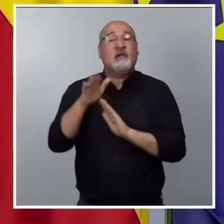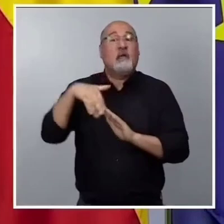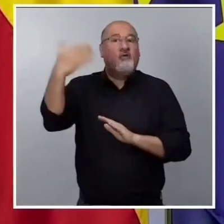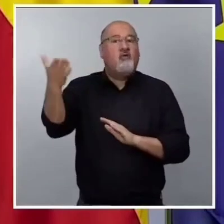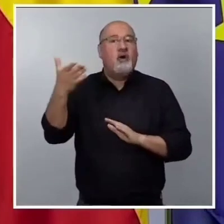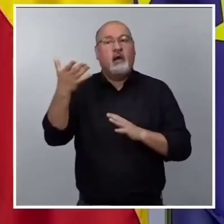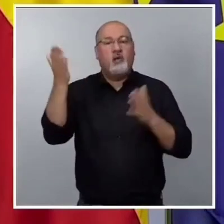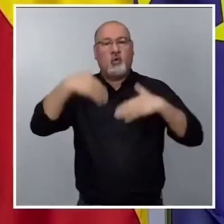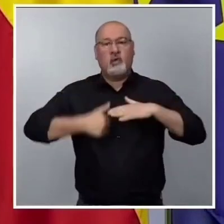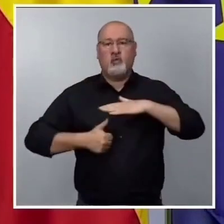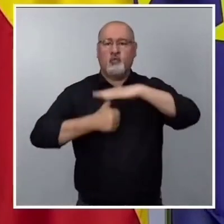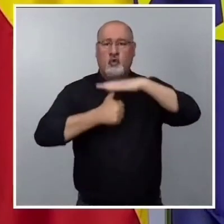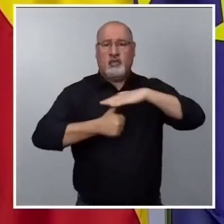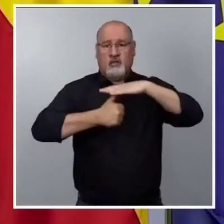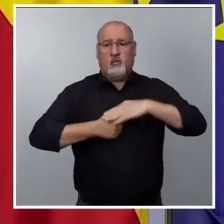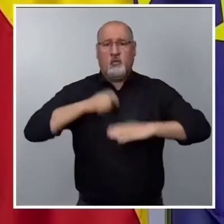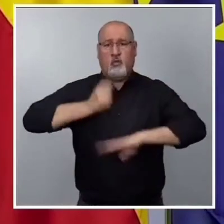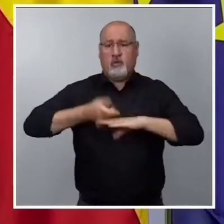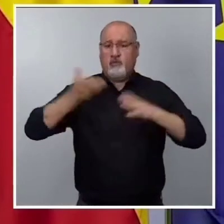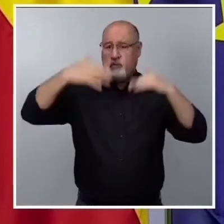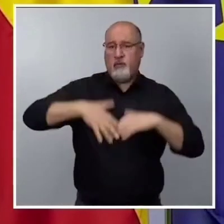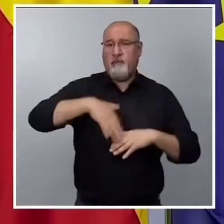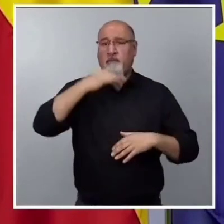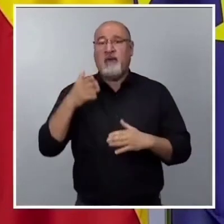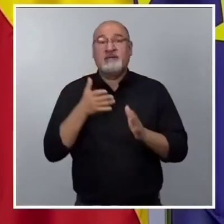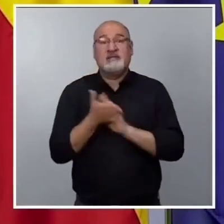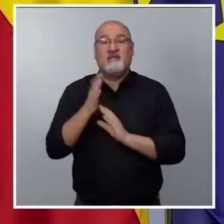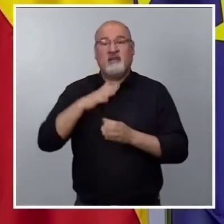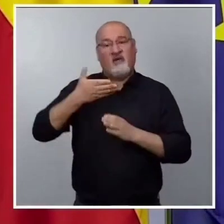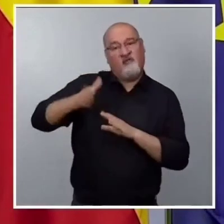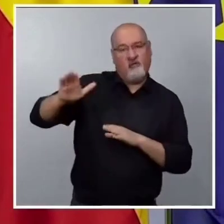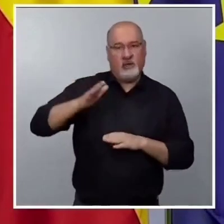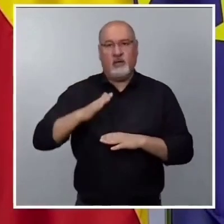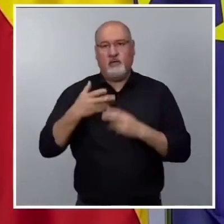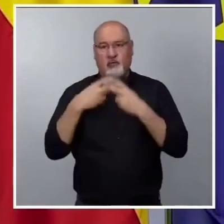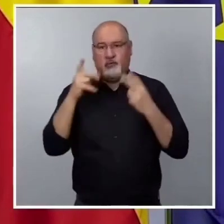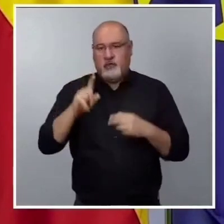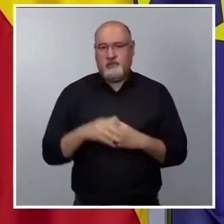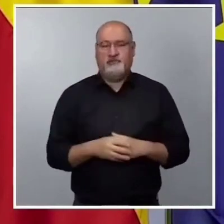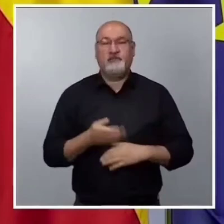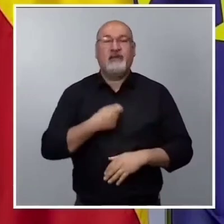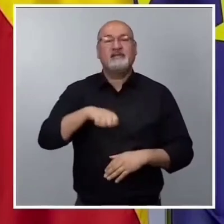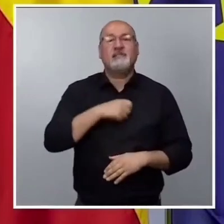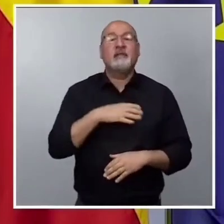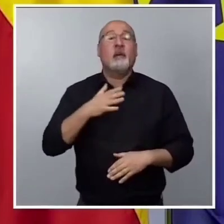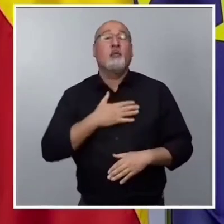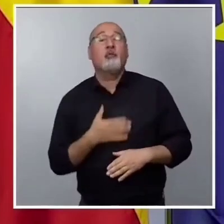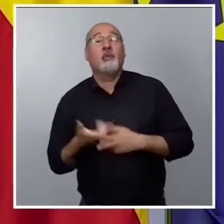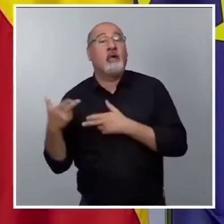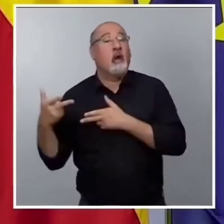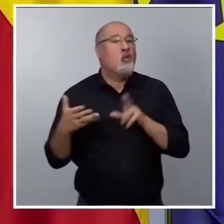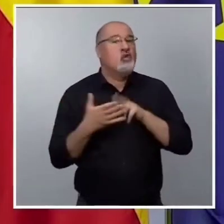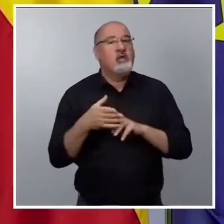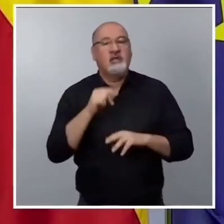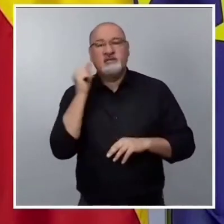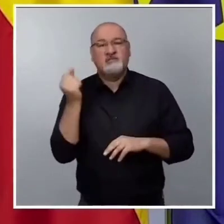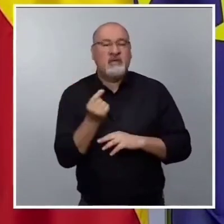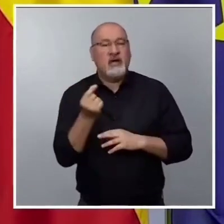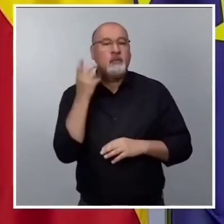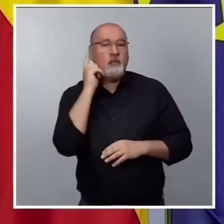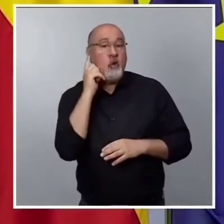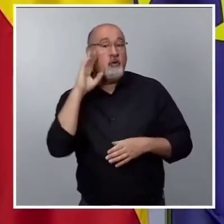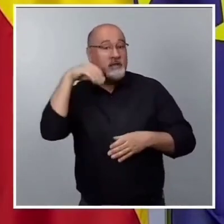las intervenciones judiciales únicamente se pueden justificar o bien para prevenir o bien para perseguir delitos de tal manera